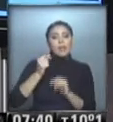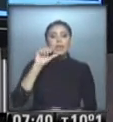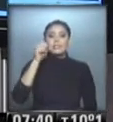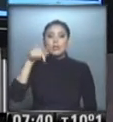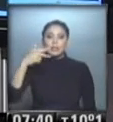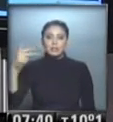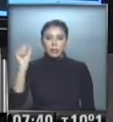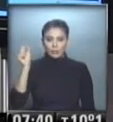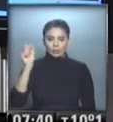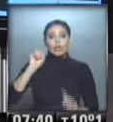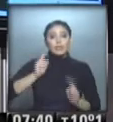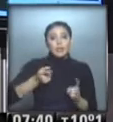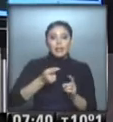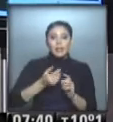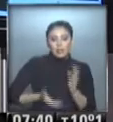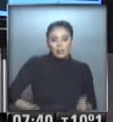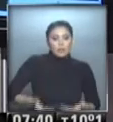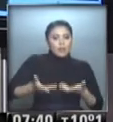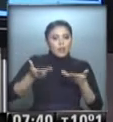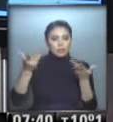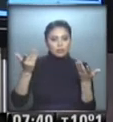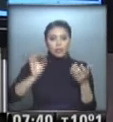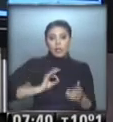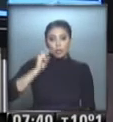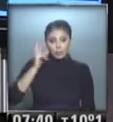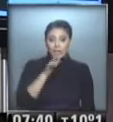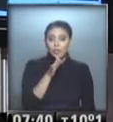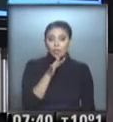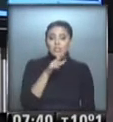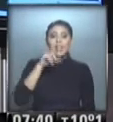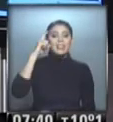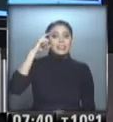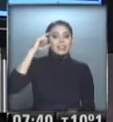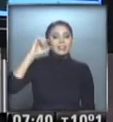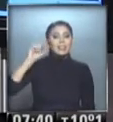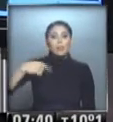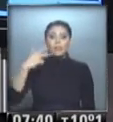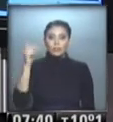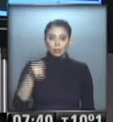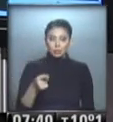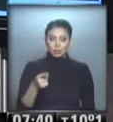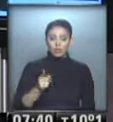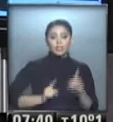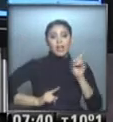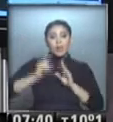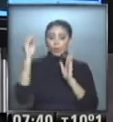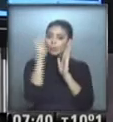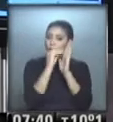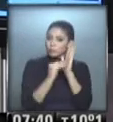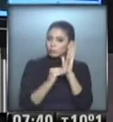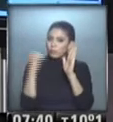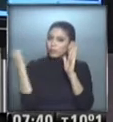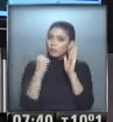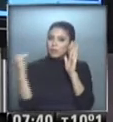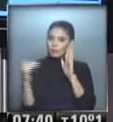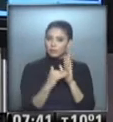y también un índice inflacionario previsto para el año 2014 del 10 3 por ciento algunos de los puntos centrales